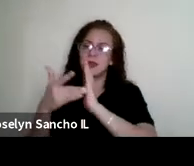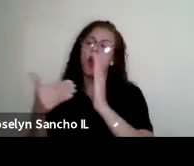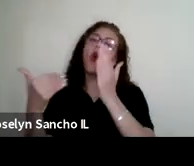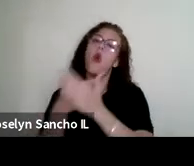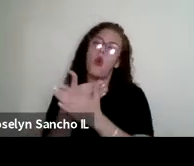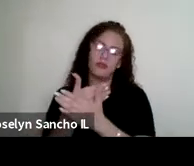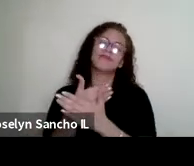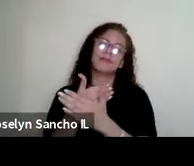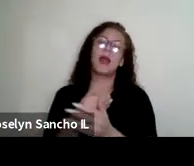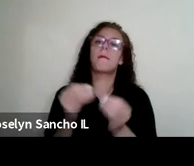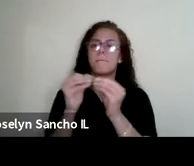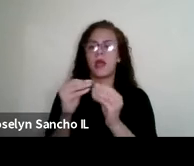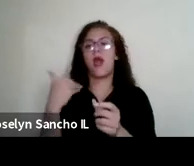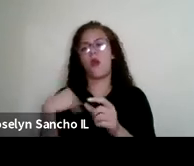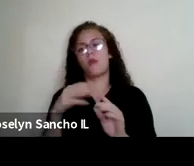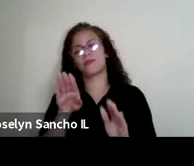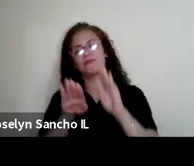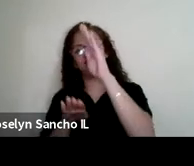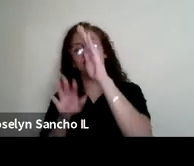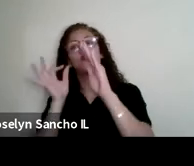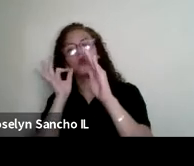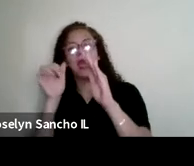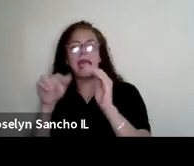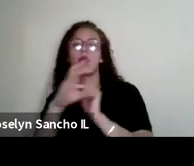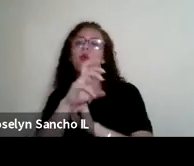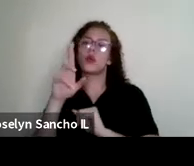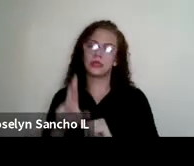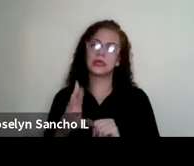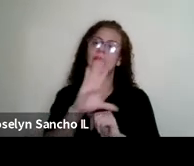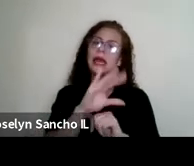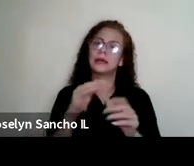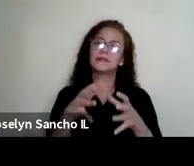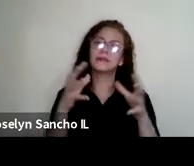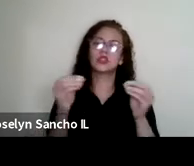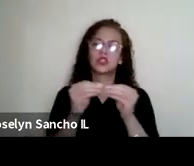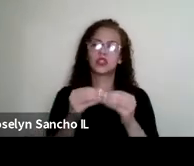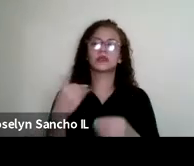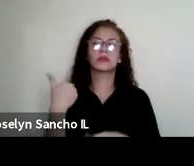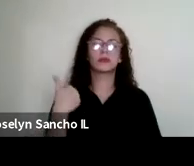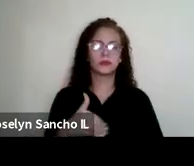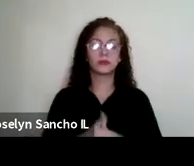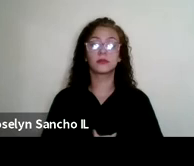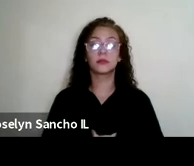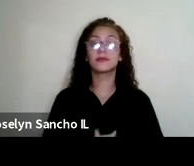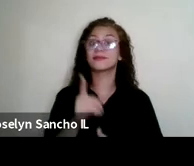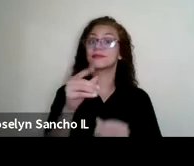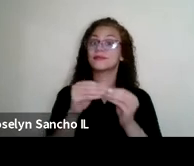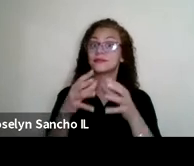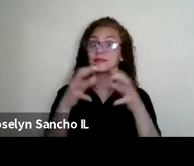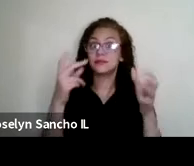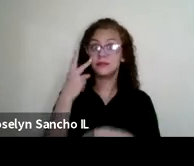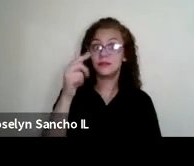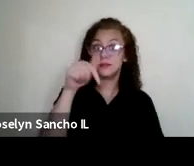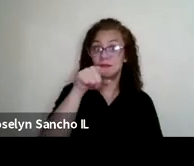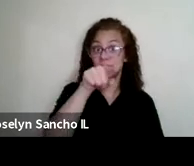nuevamente hay más hombres en Costa Rica y se va ensanchando, ¿verdad? Se va ensanchando como lo vemos aquí